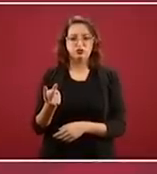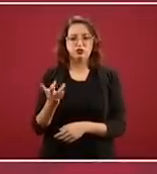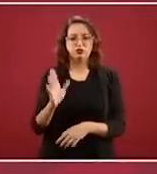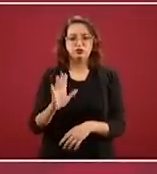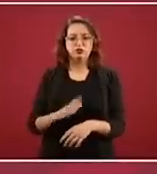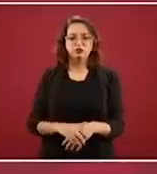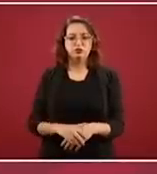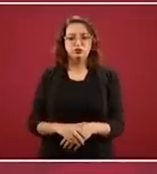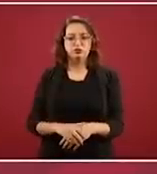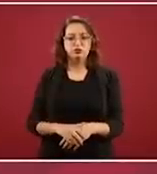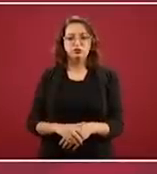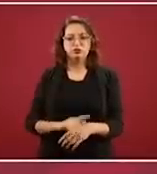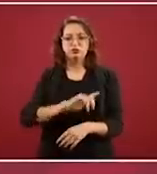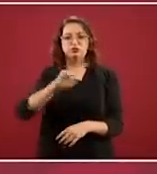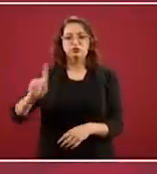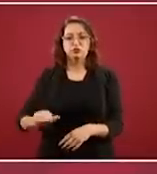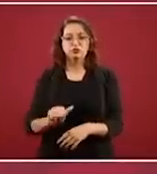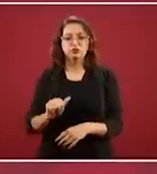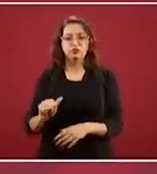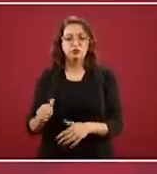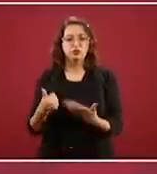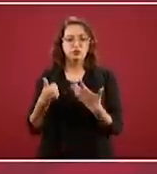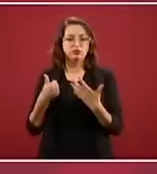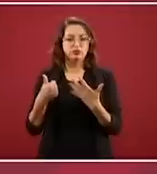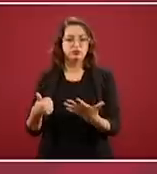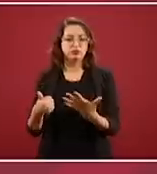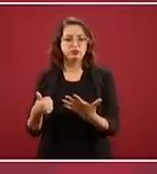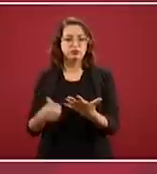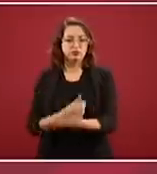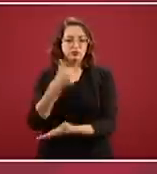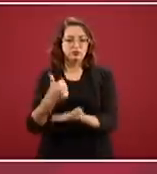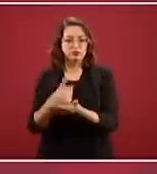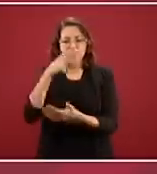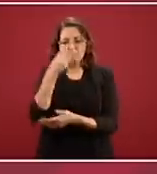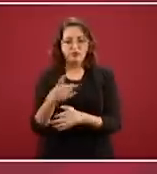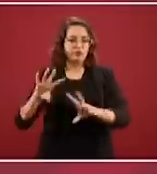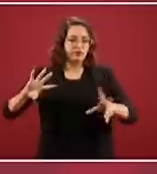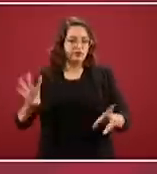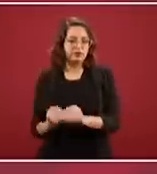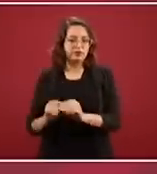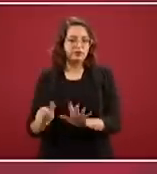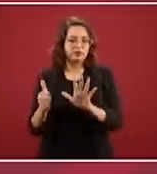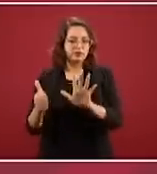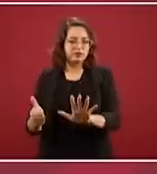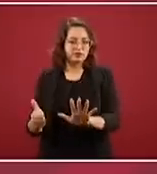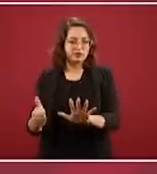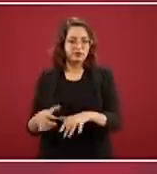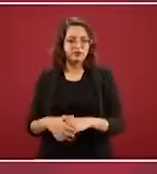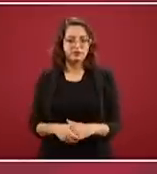estaban registrando 6 en la ciudad. O sea, estamos hablando de